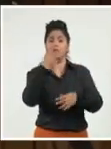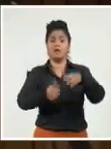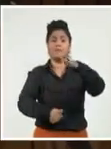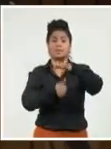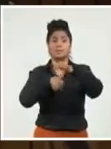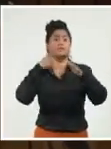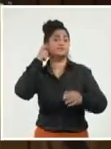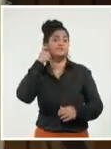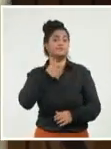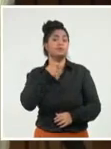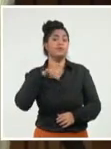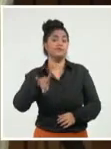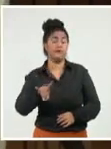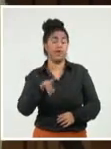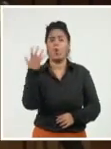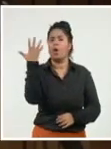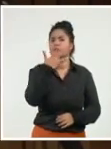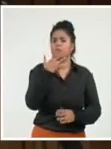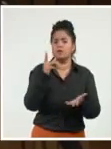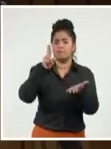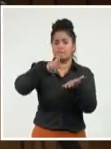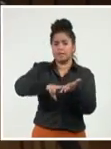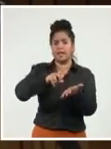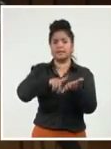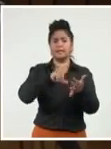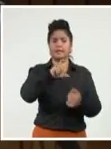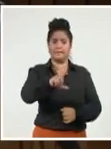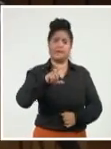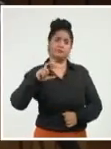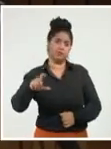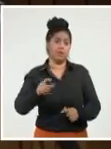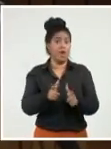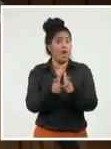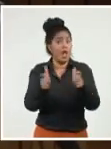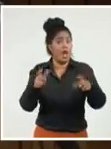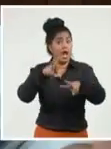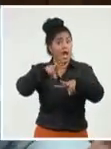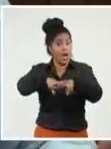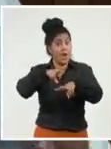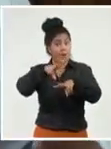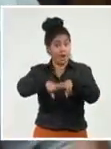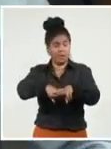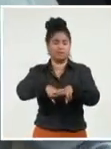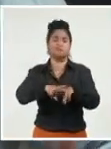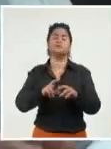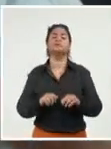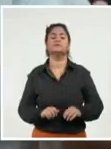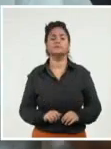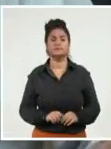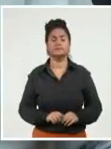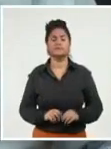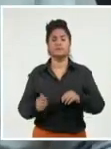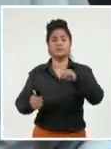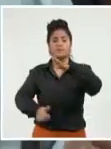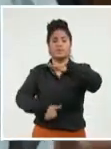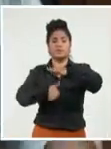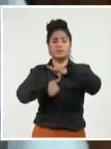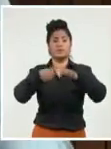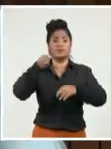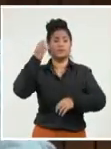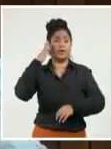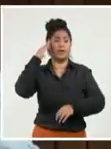parte de los estudiantes de provincia. Sin embargo, en La Habana, es más complejo. El presidente cubano, luego de conocer todos